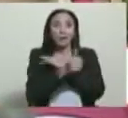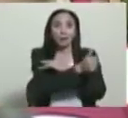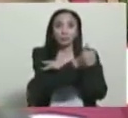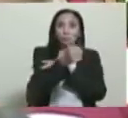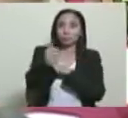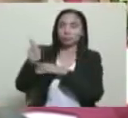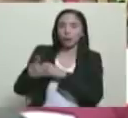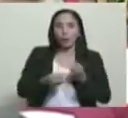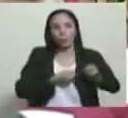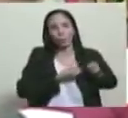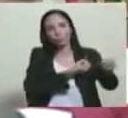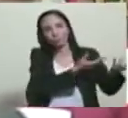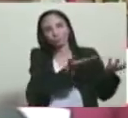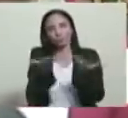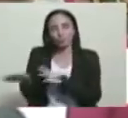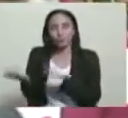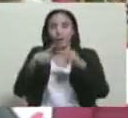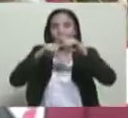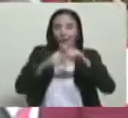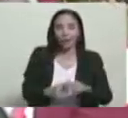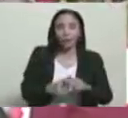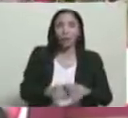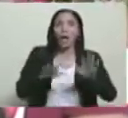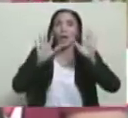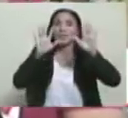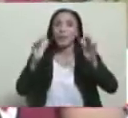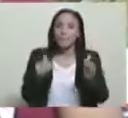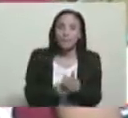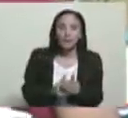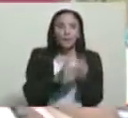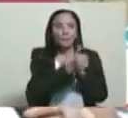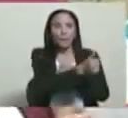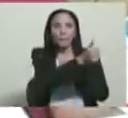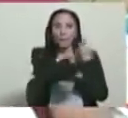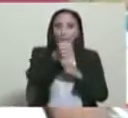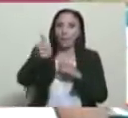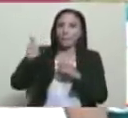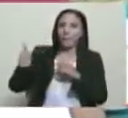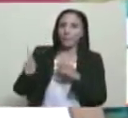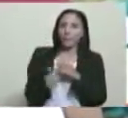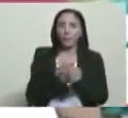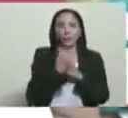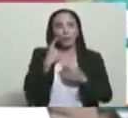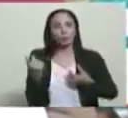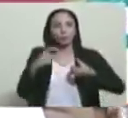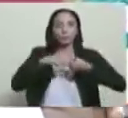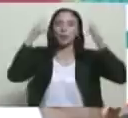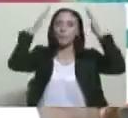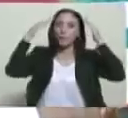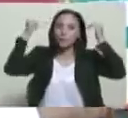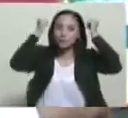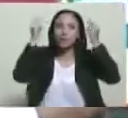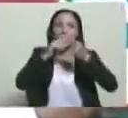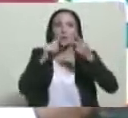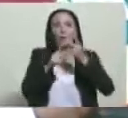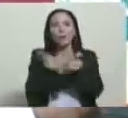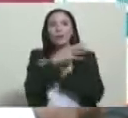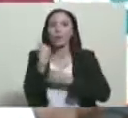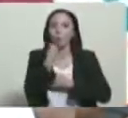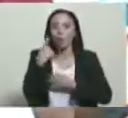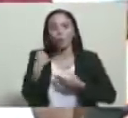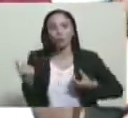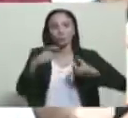cuales la mitad saldrán de la gran misión chamba juvenil y la otra mitad saldrán de los milicianos y milicianas de la patria. Así que